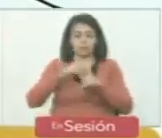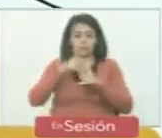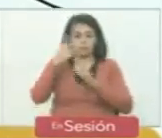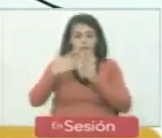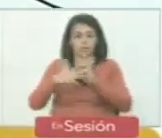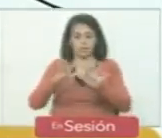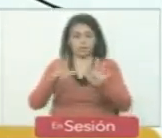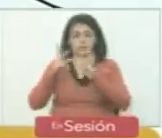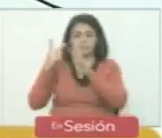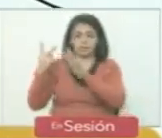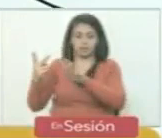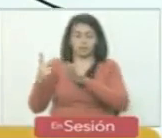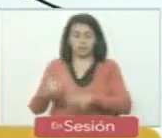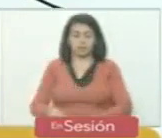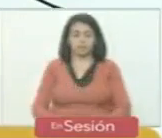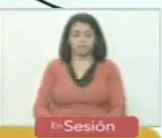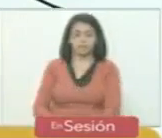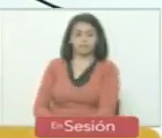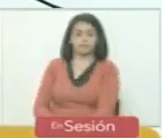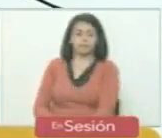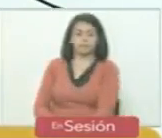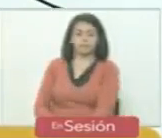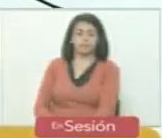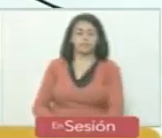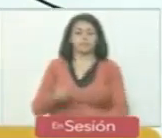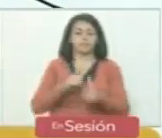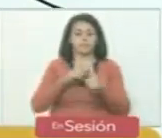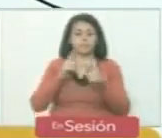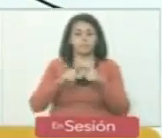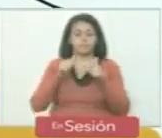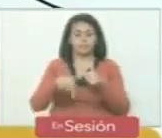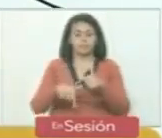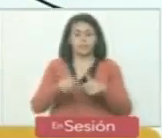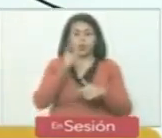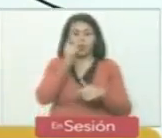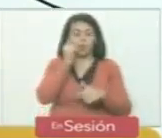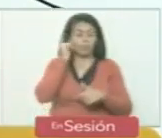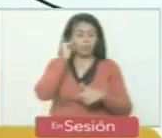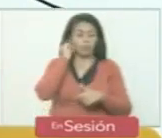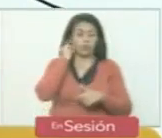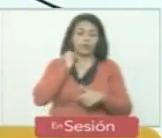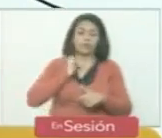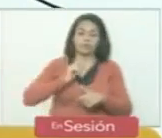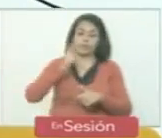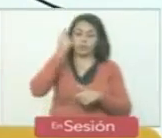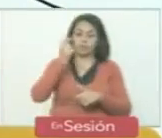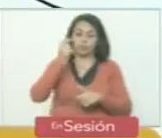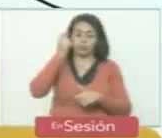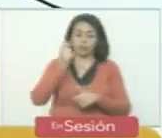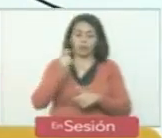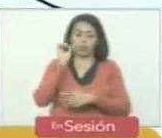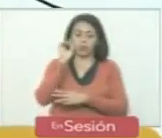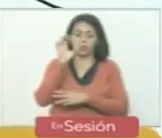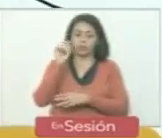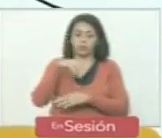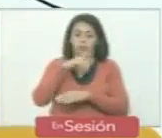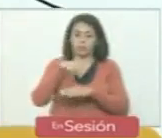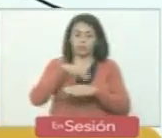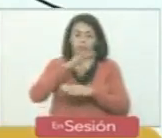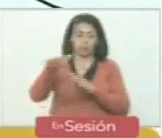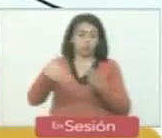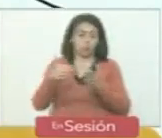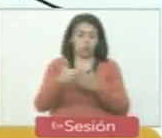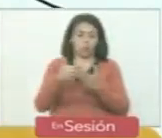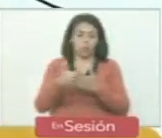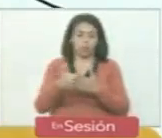el 2017. De manera tal, damas y caballeros, diputados, colegas parlamentarios,